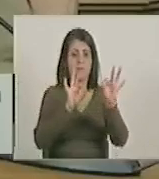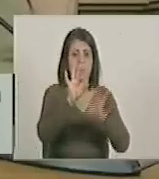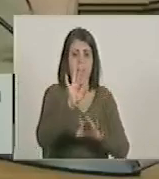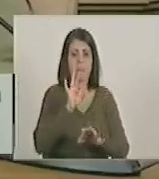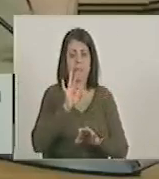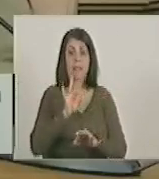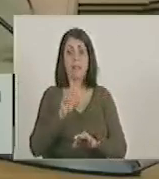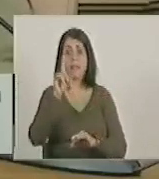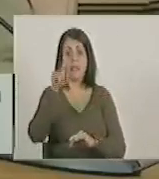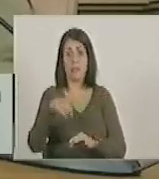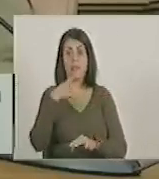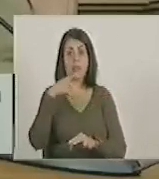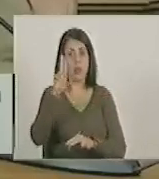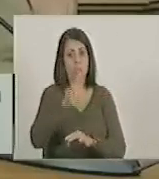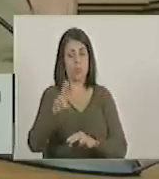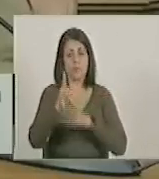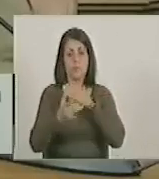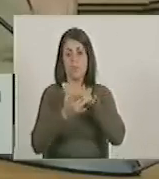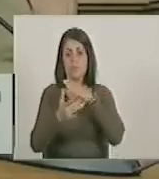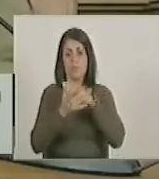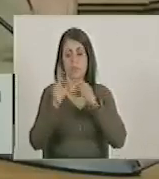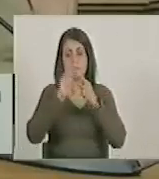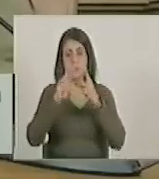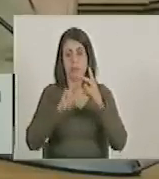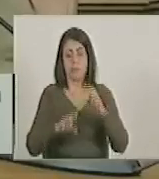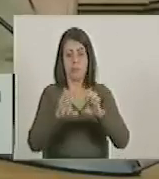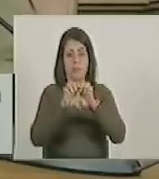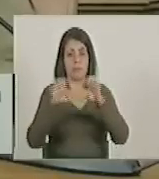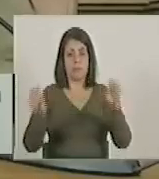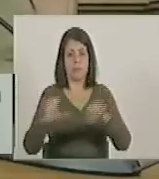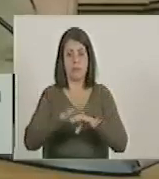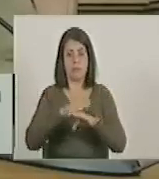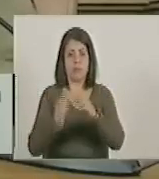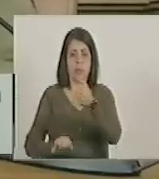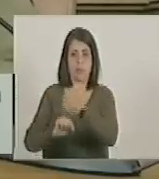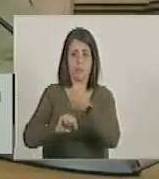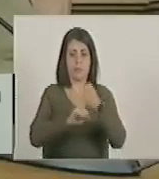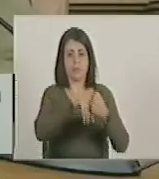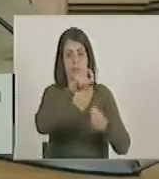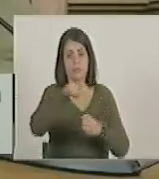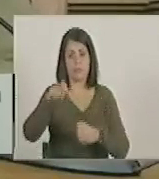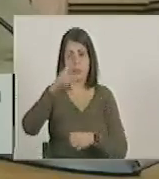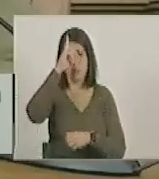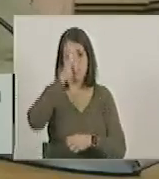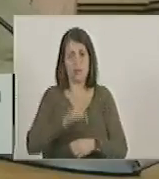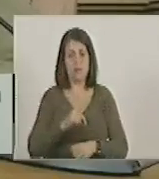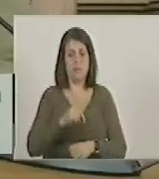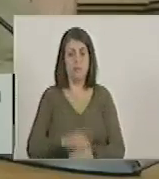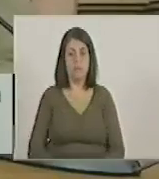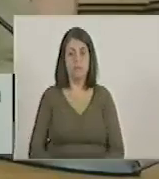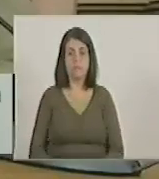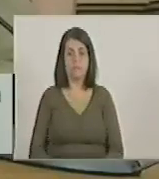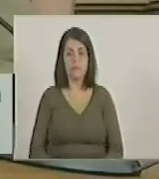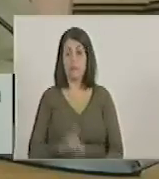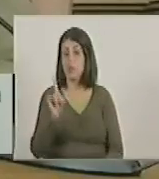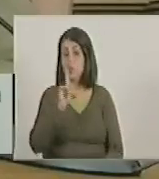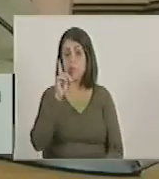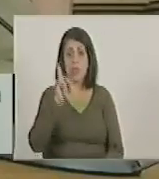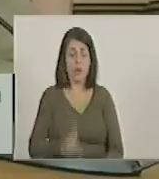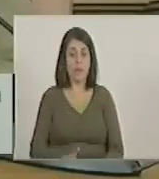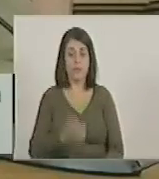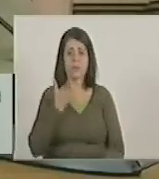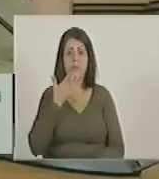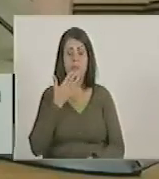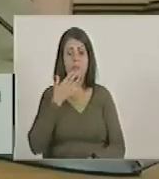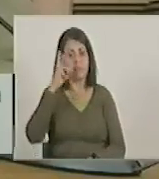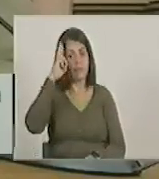alternativos, así como el uso de técnicas y materiales educativos para apoyar a personas con discapacidad. No deben exponerse razones